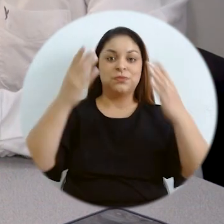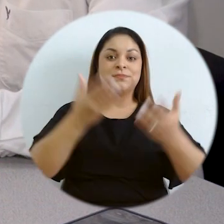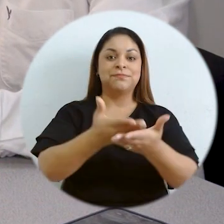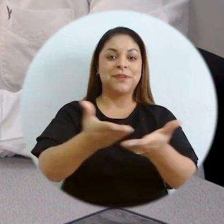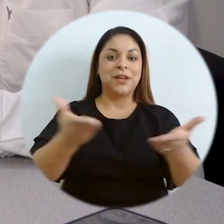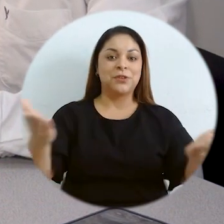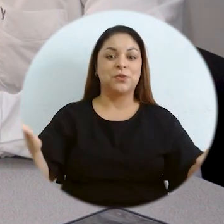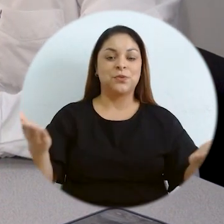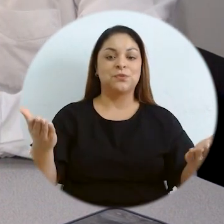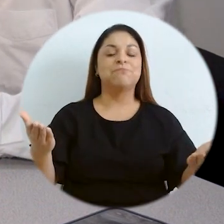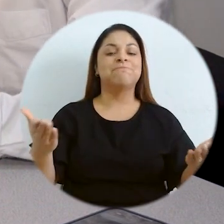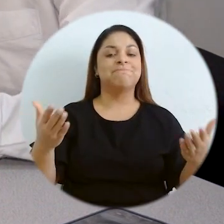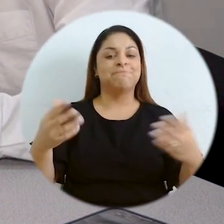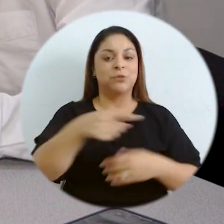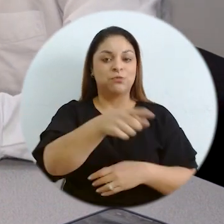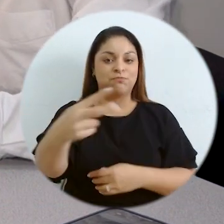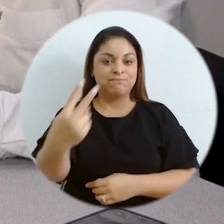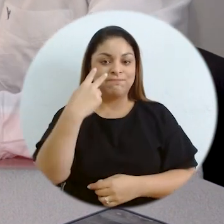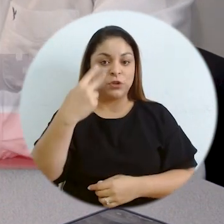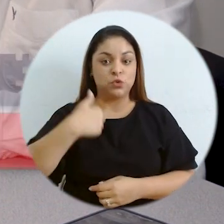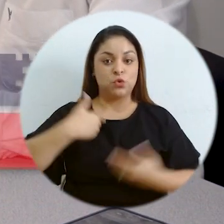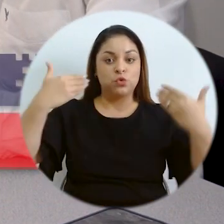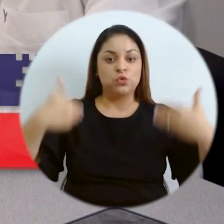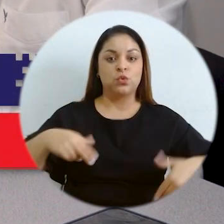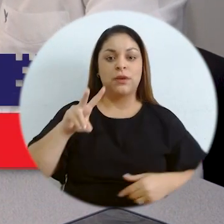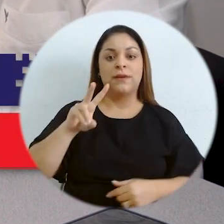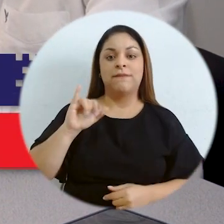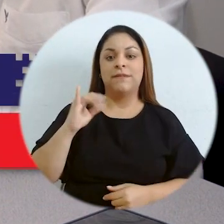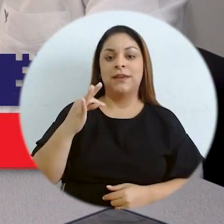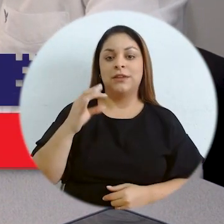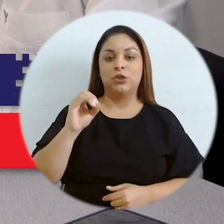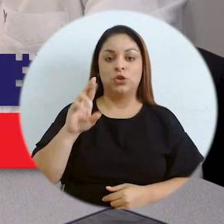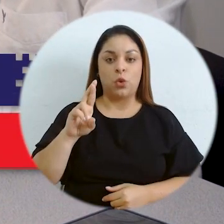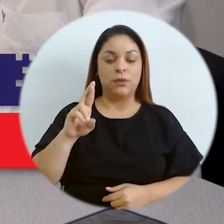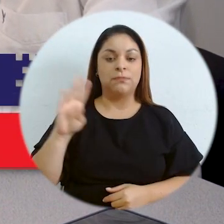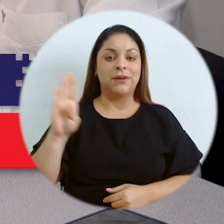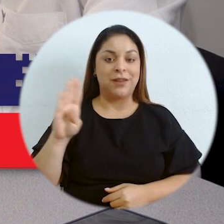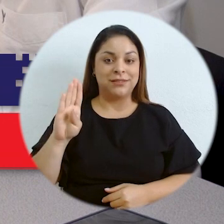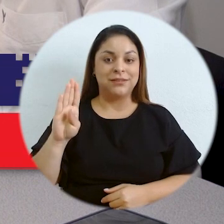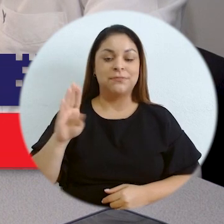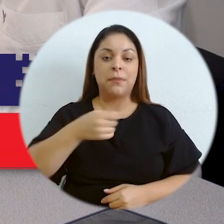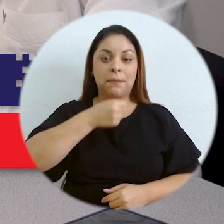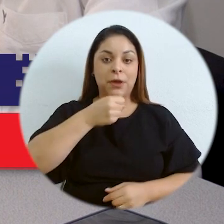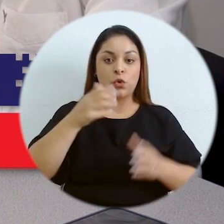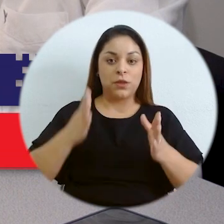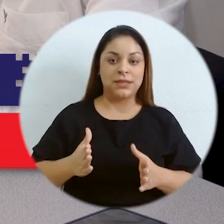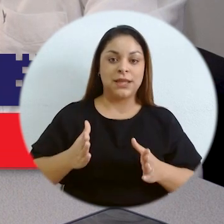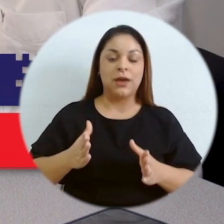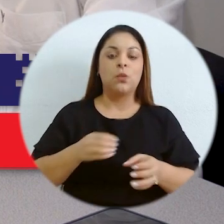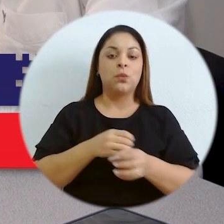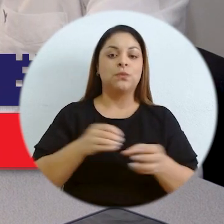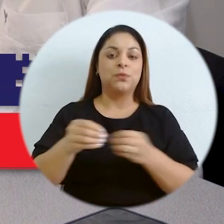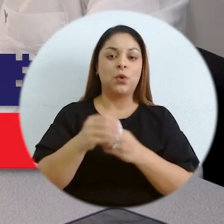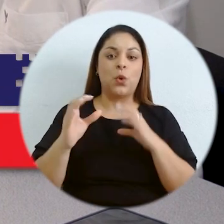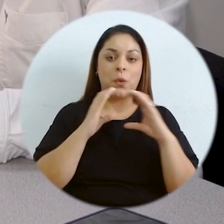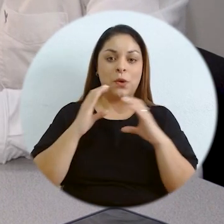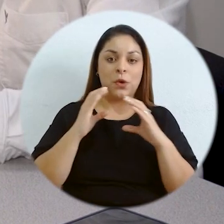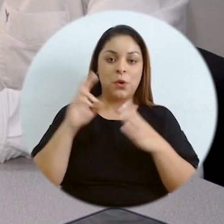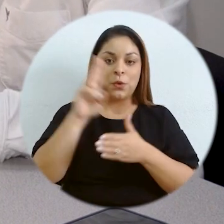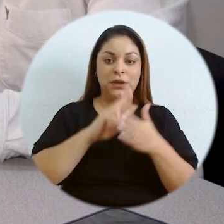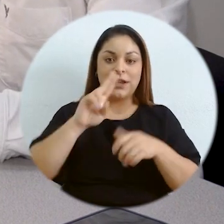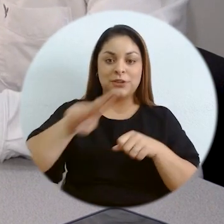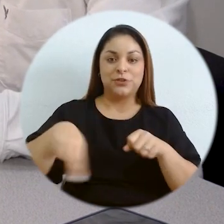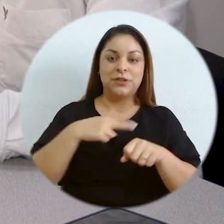Saludos cordiales a nuestra amable audiencia. Les saluda Víctor Barrantes, periodista de la Oficina de Comunicación de la Universidad